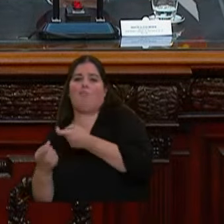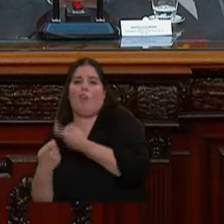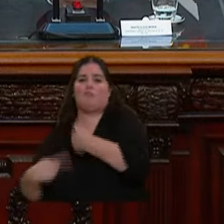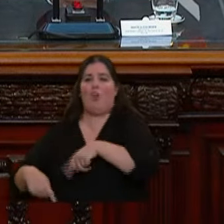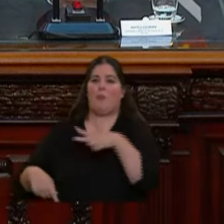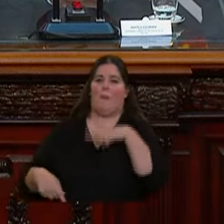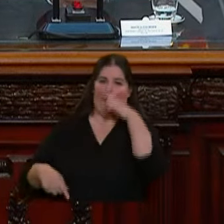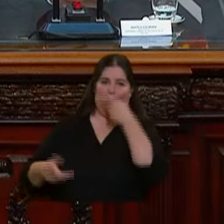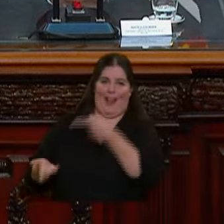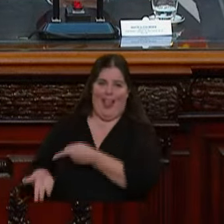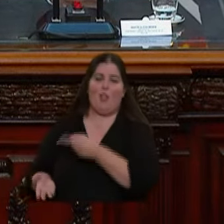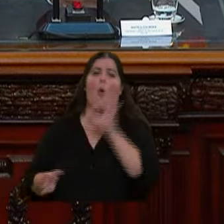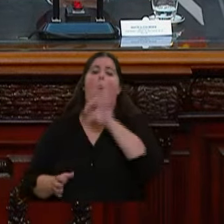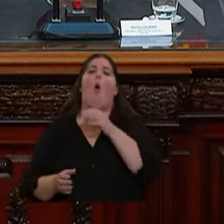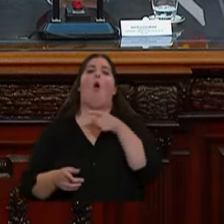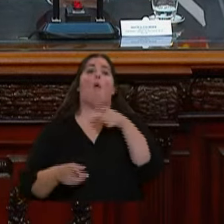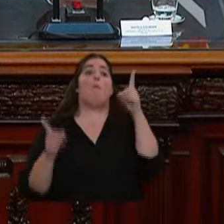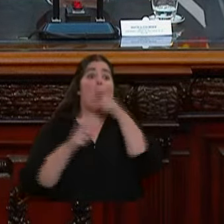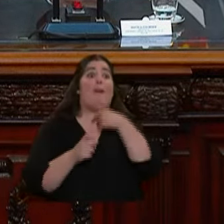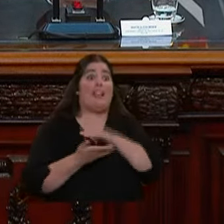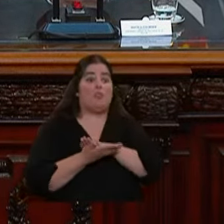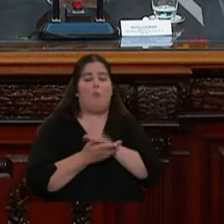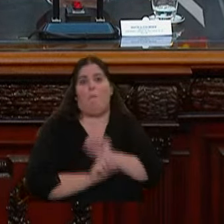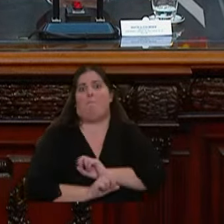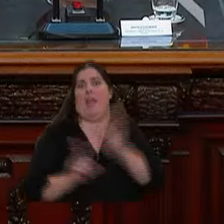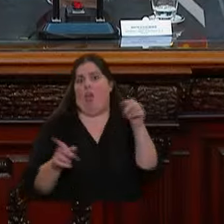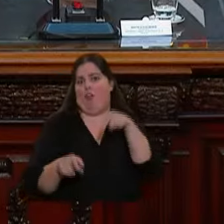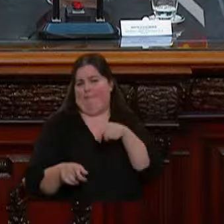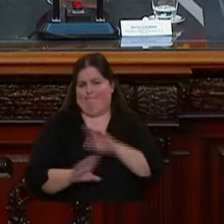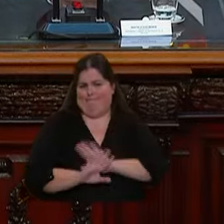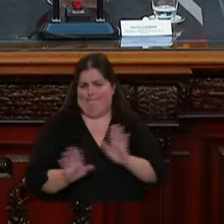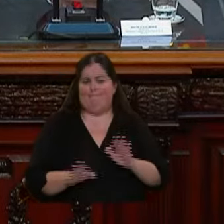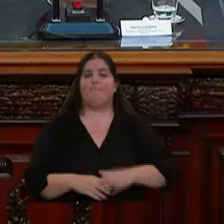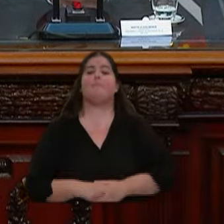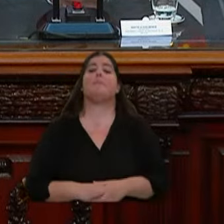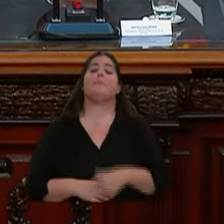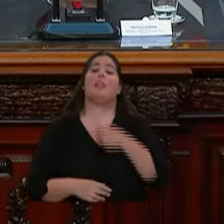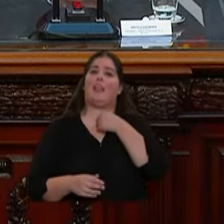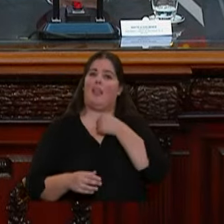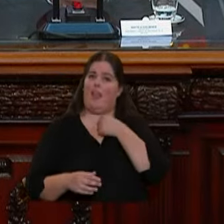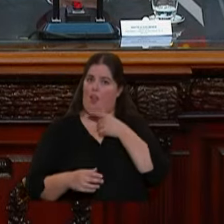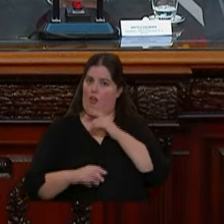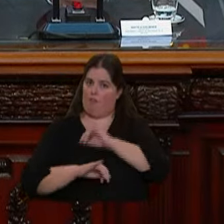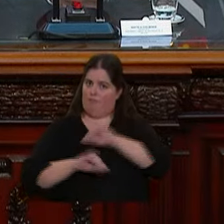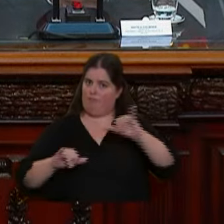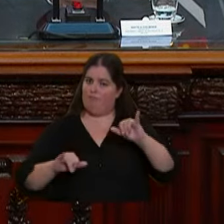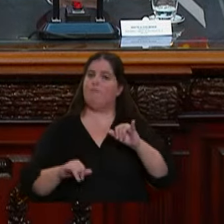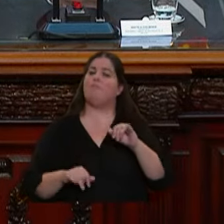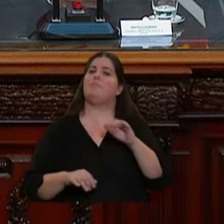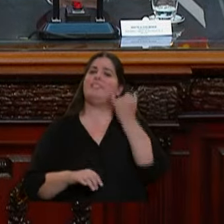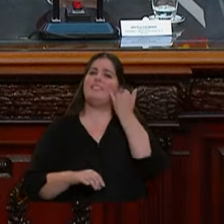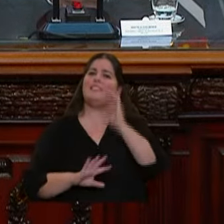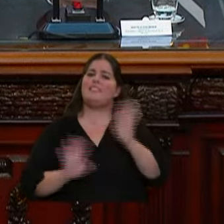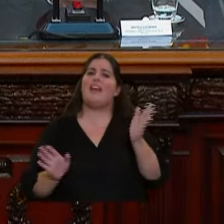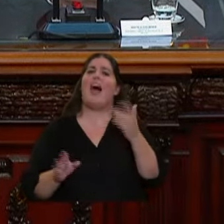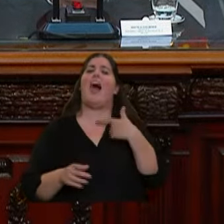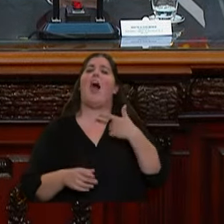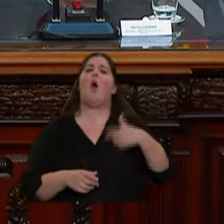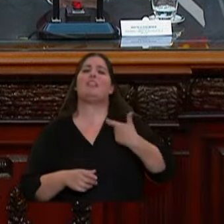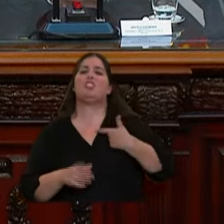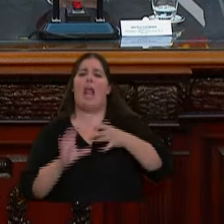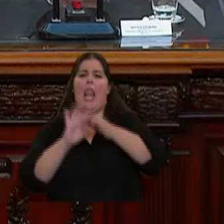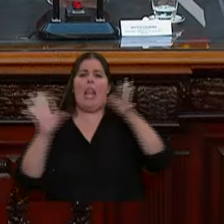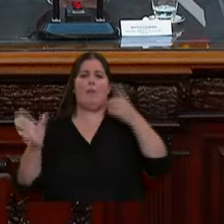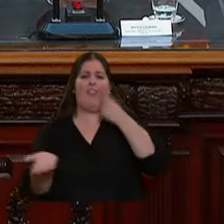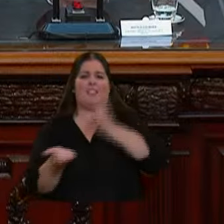que pretendían solucionar. Dentro de estas cosas, quiero resaltar, liberamos la elección de las obras sociales para